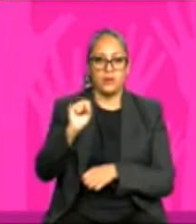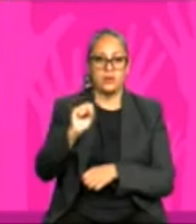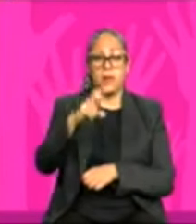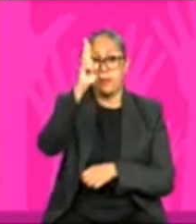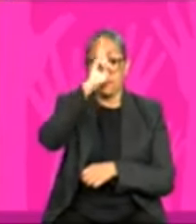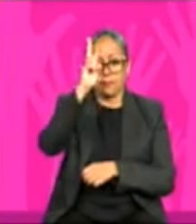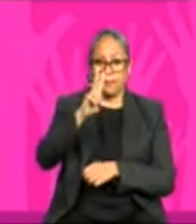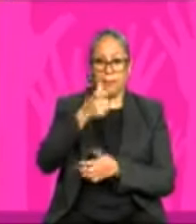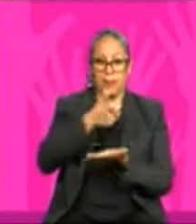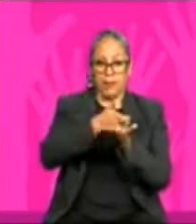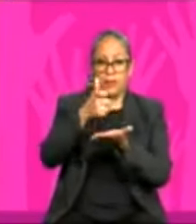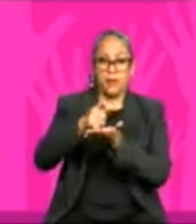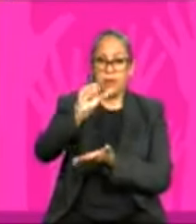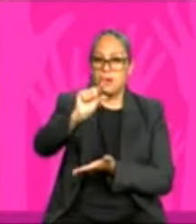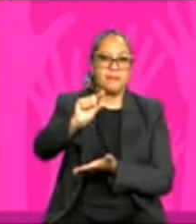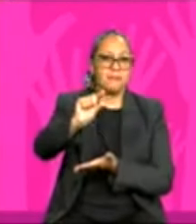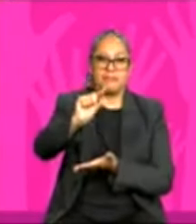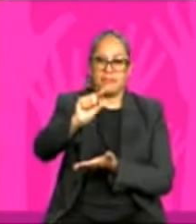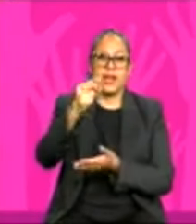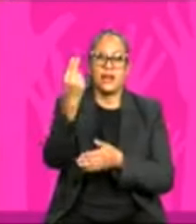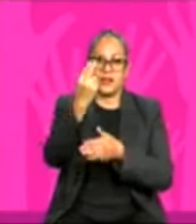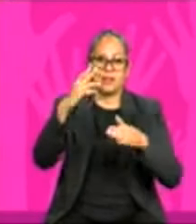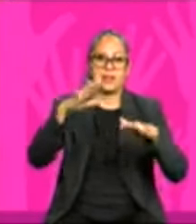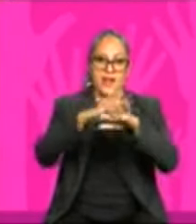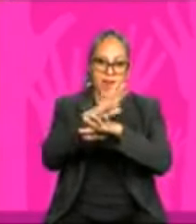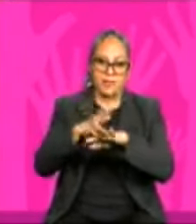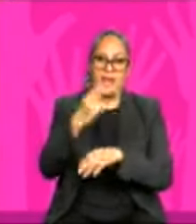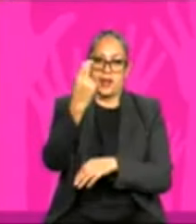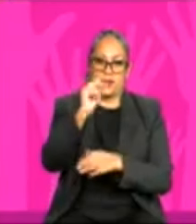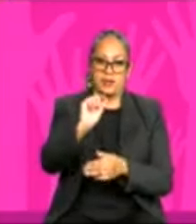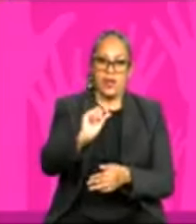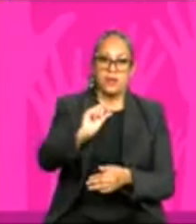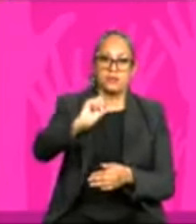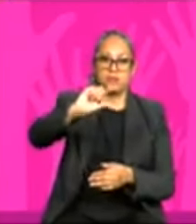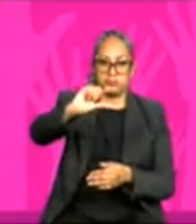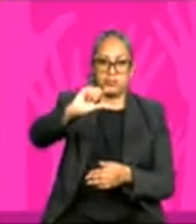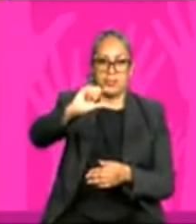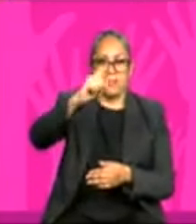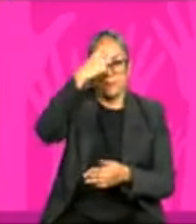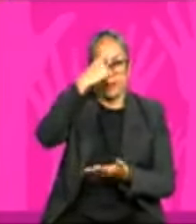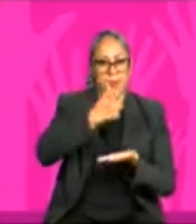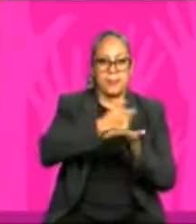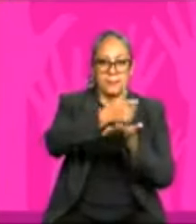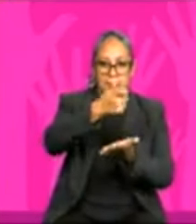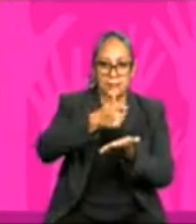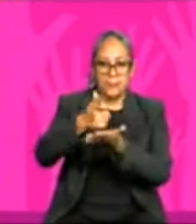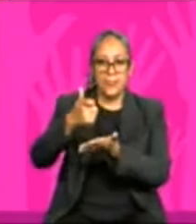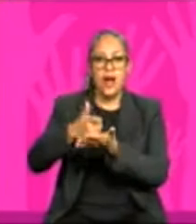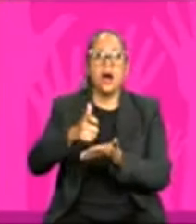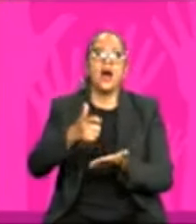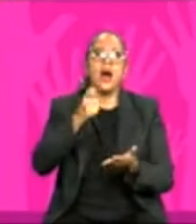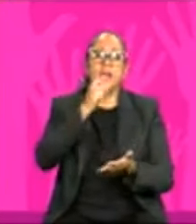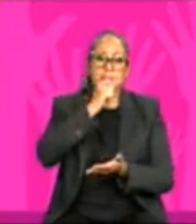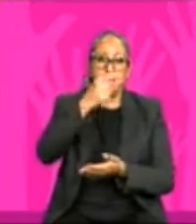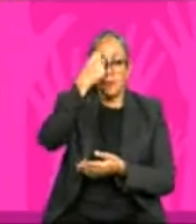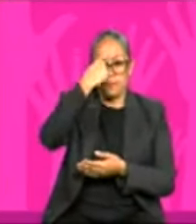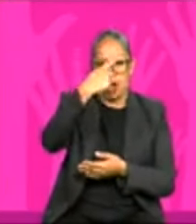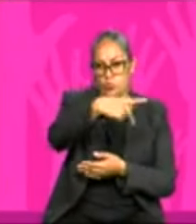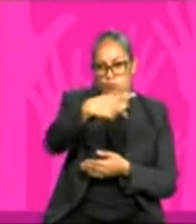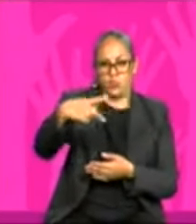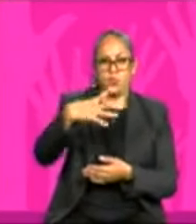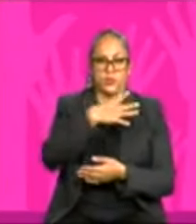sueldos para las y los policías. Incrementaremos sus salarios, sus prestaciones para sus hijas